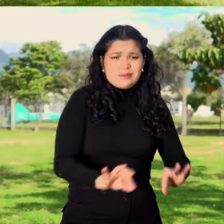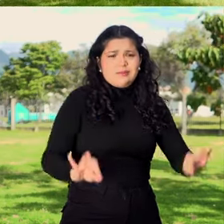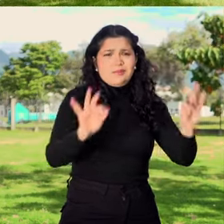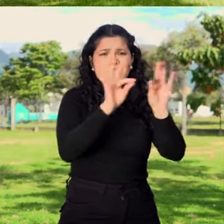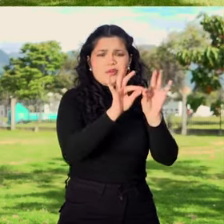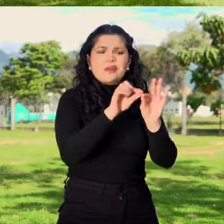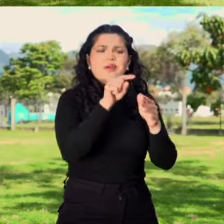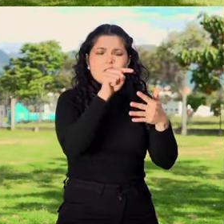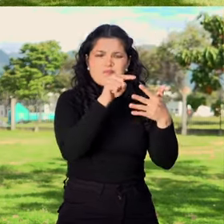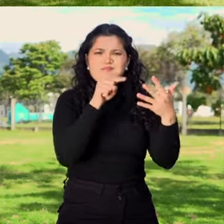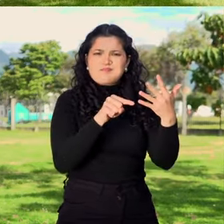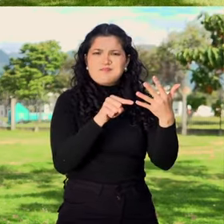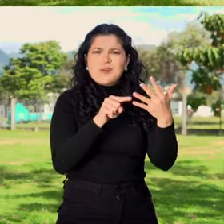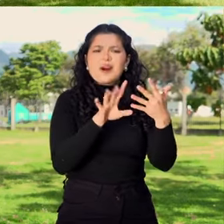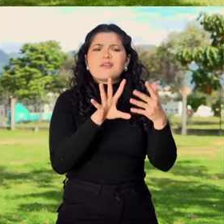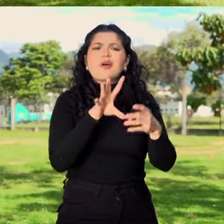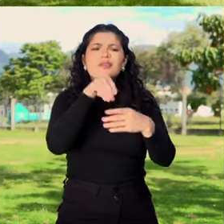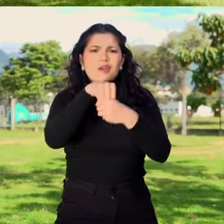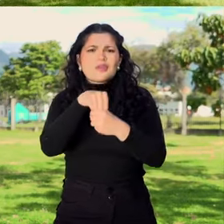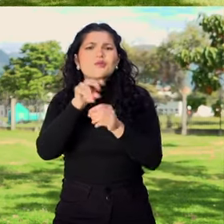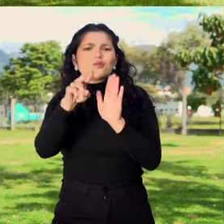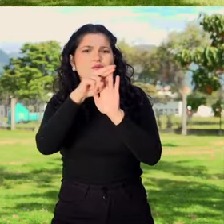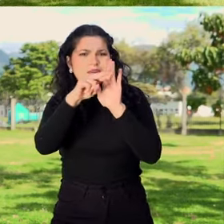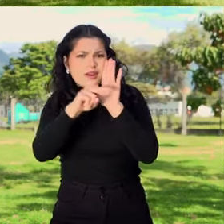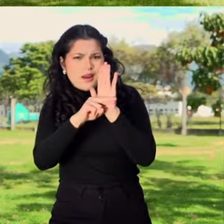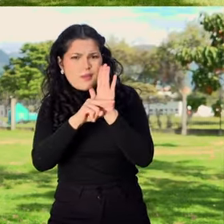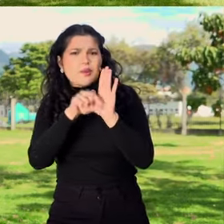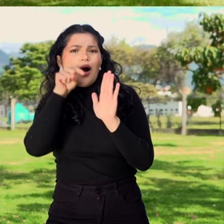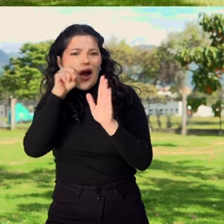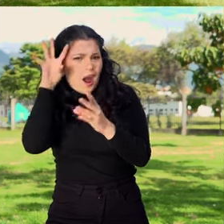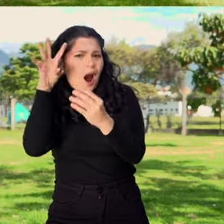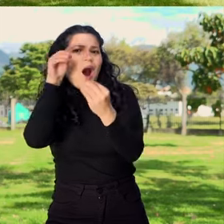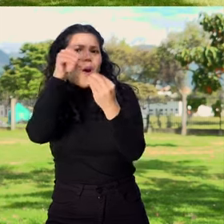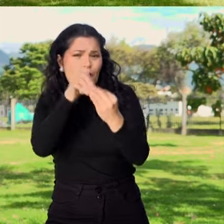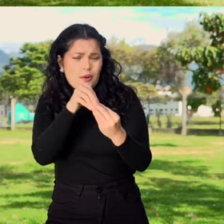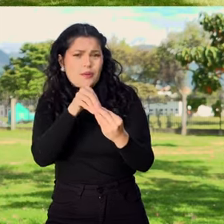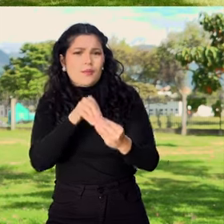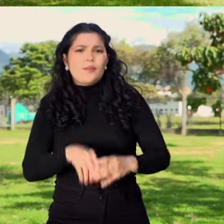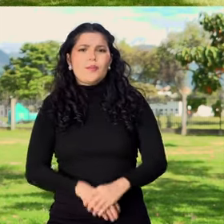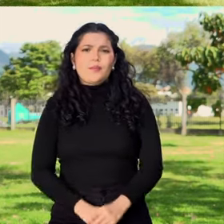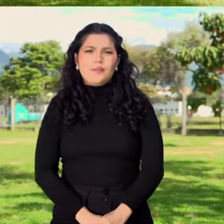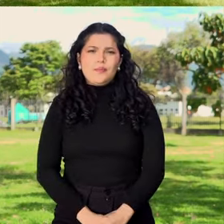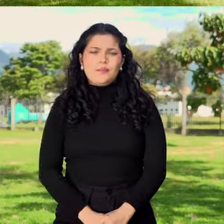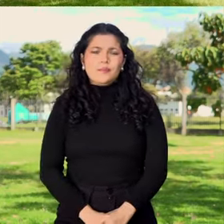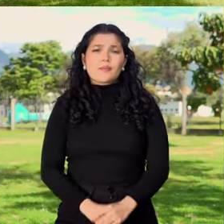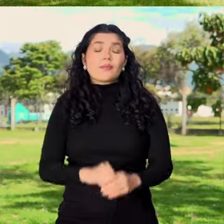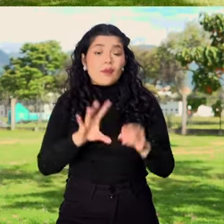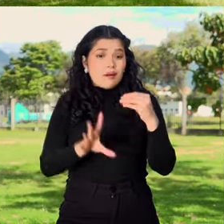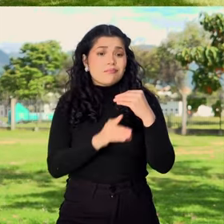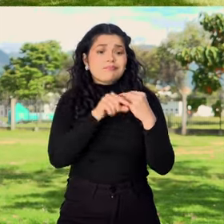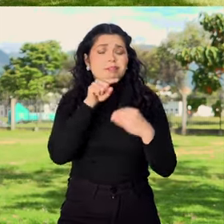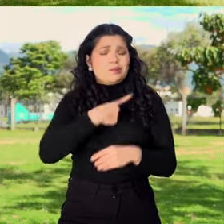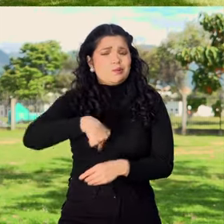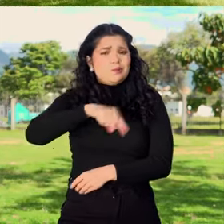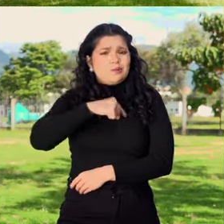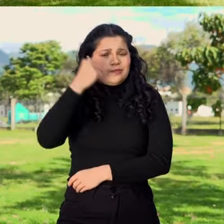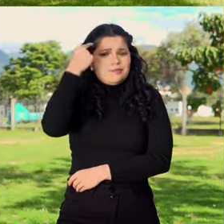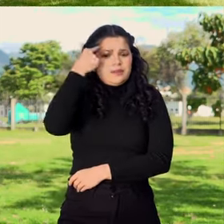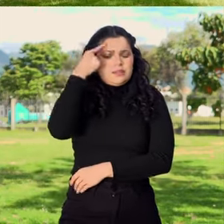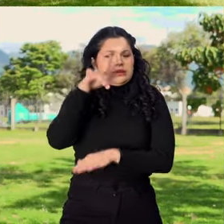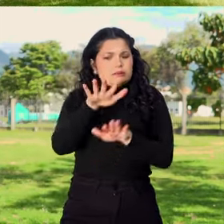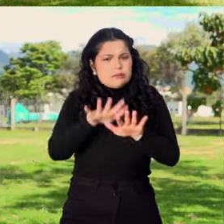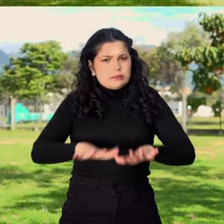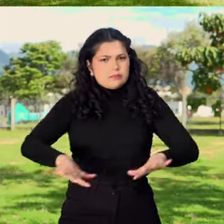que están establecidos en la Norma y en el mencionado acuerdo y además porque consideramos que son